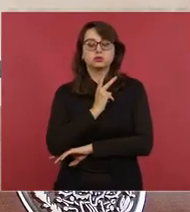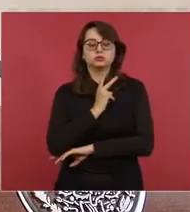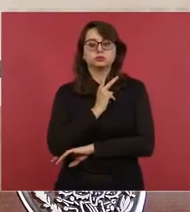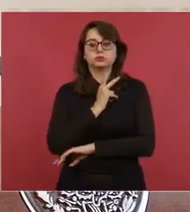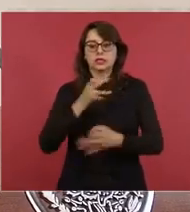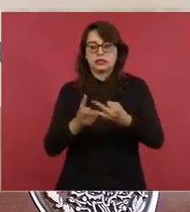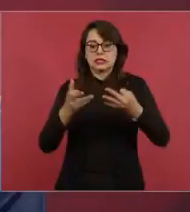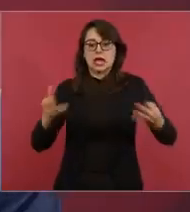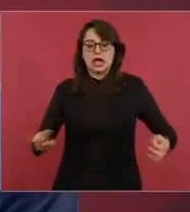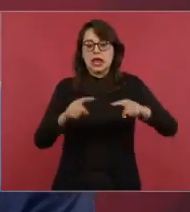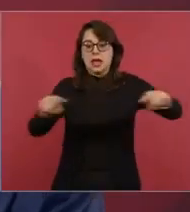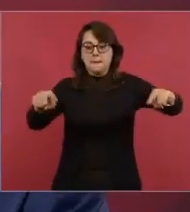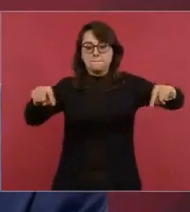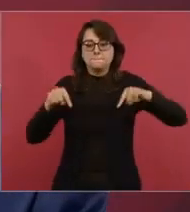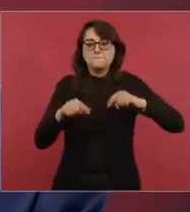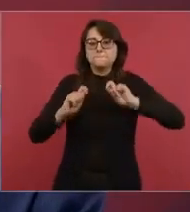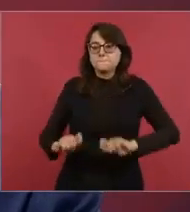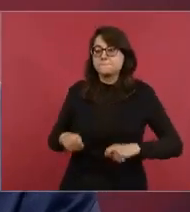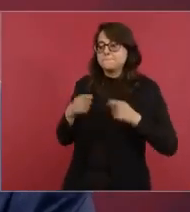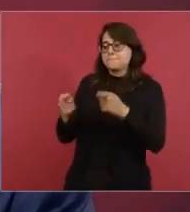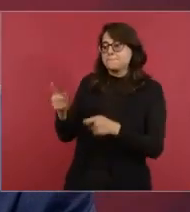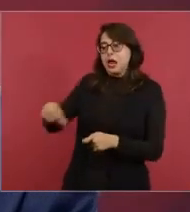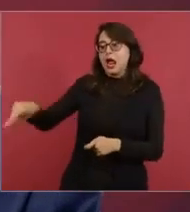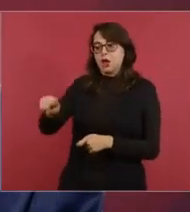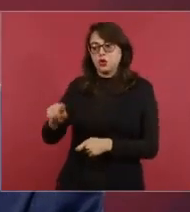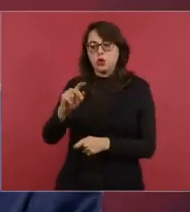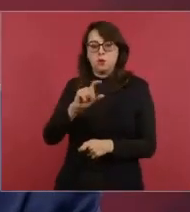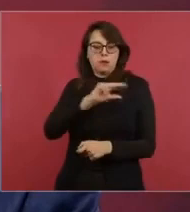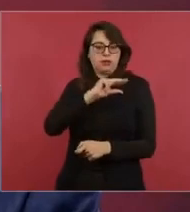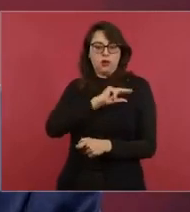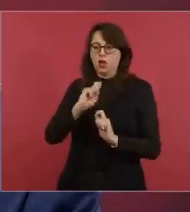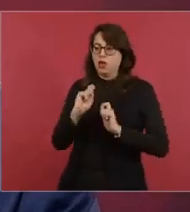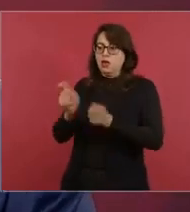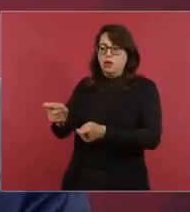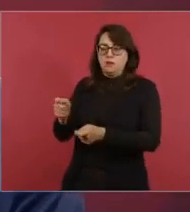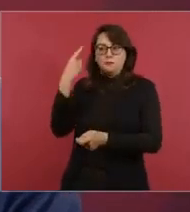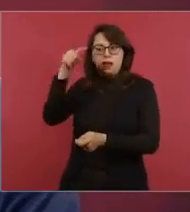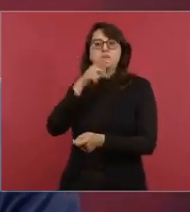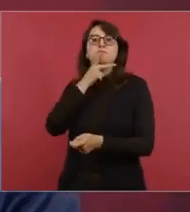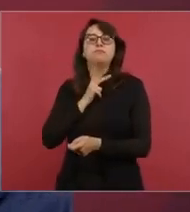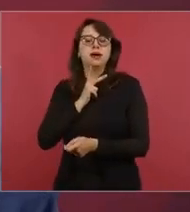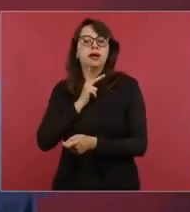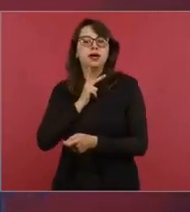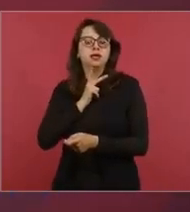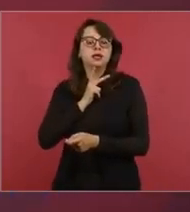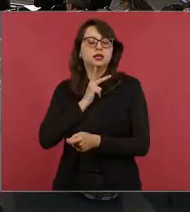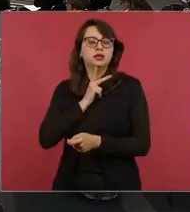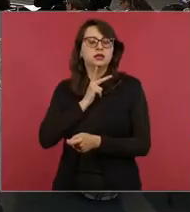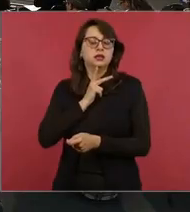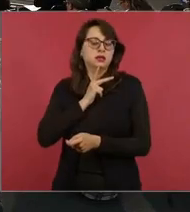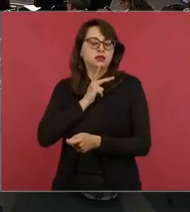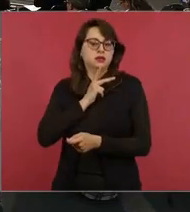Bloques de los que entregaron con la privatización del petróleo, con la